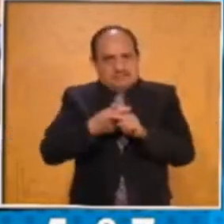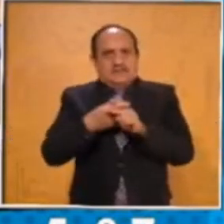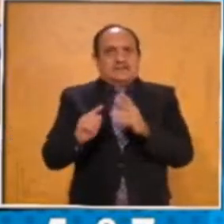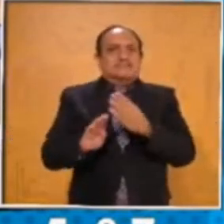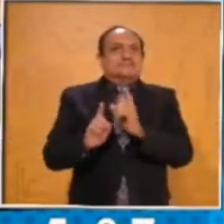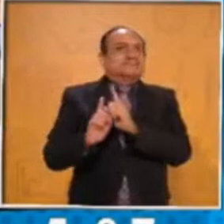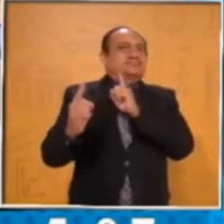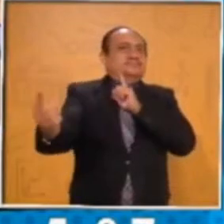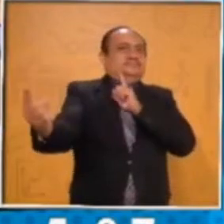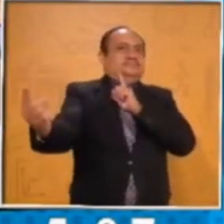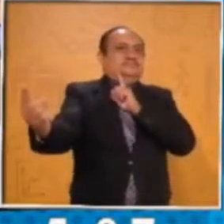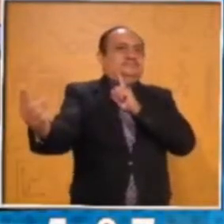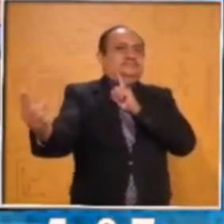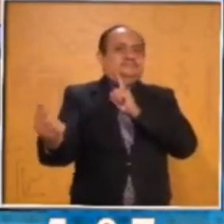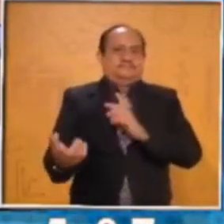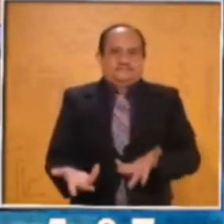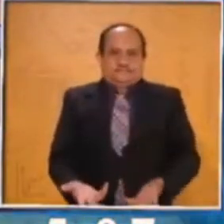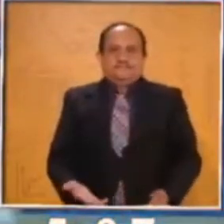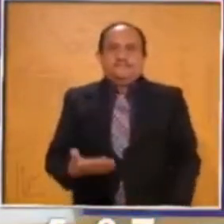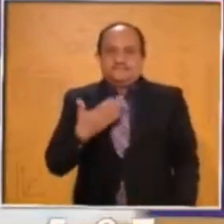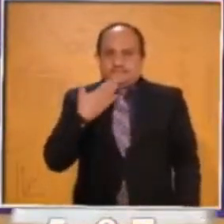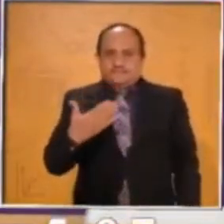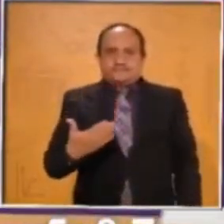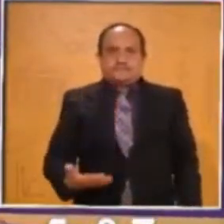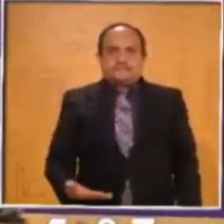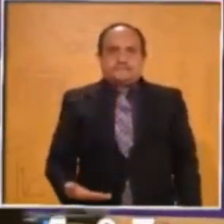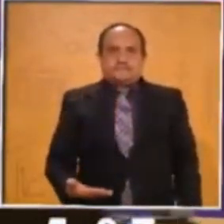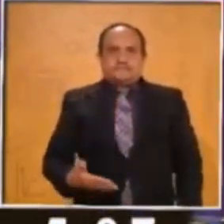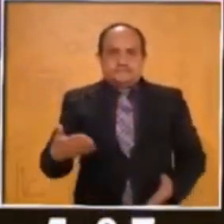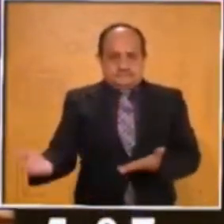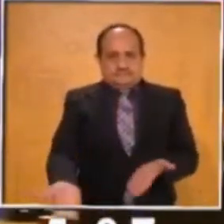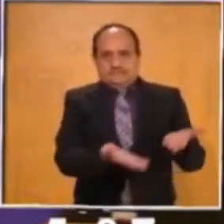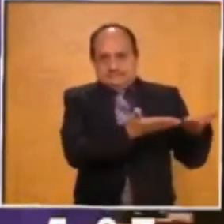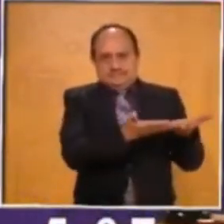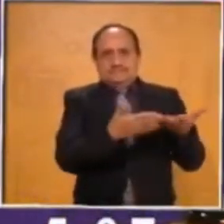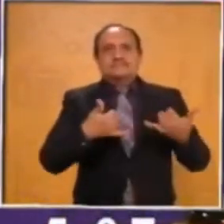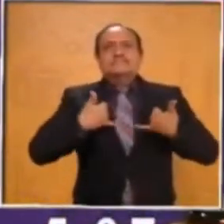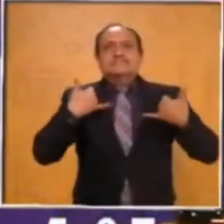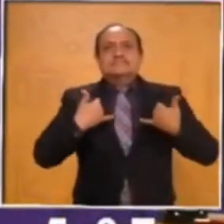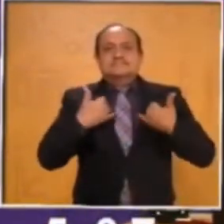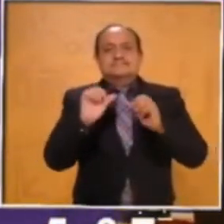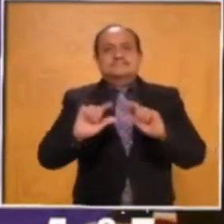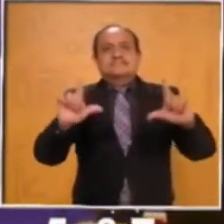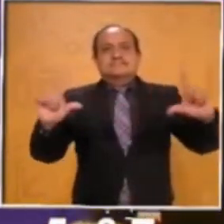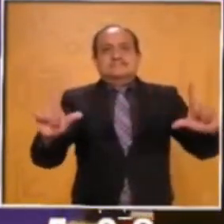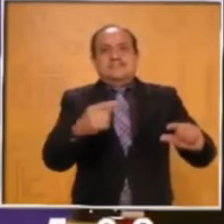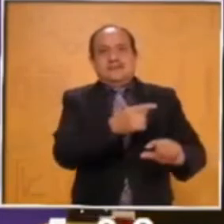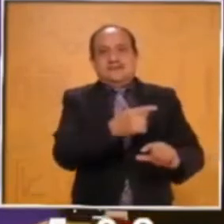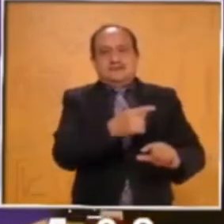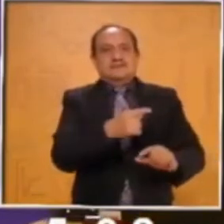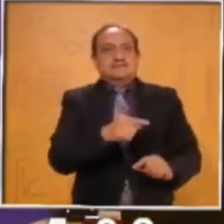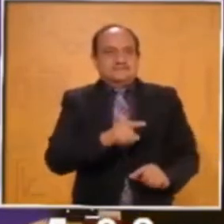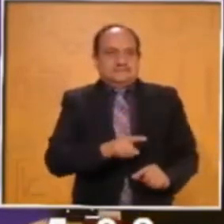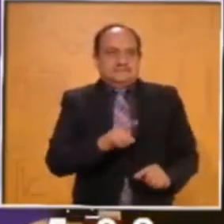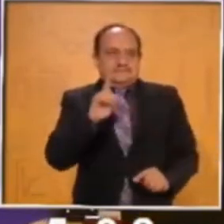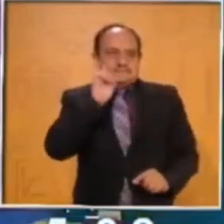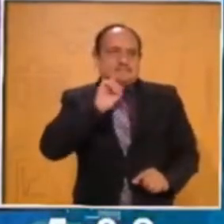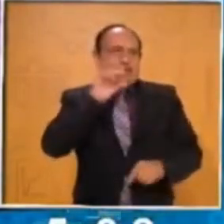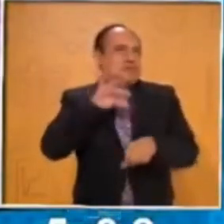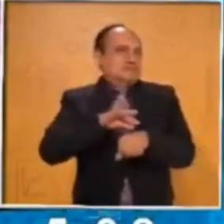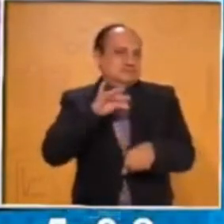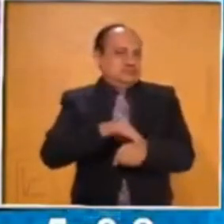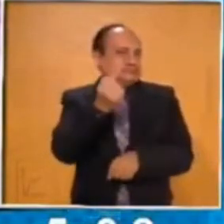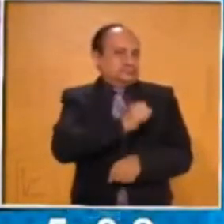Distancia. ¿Ok? Aquí vamos con esto, jóvenes. Aquí tenemos otra representación de ella. Sí, aquí